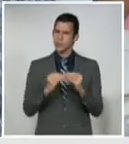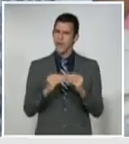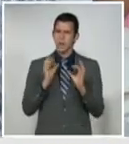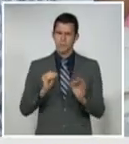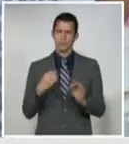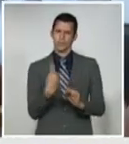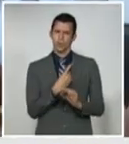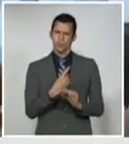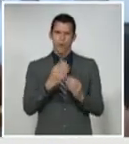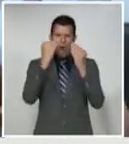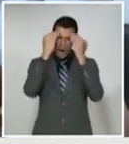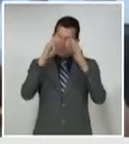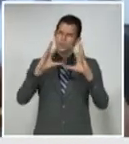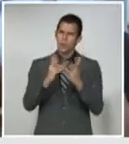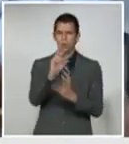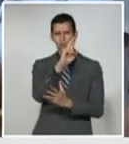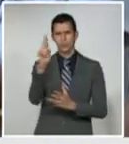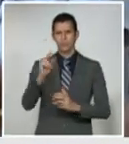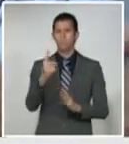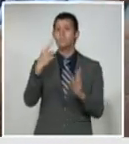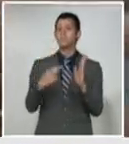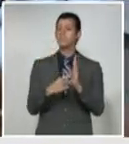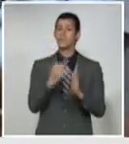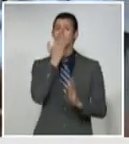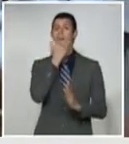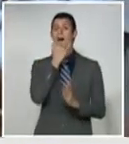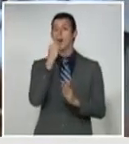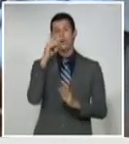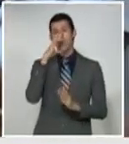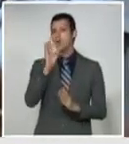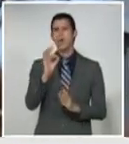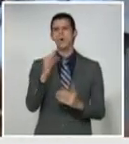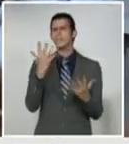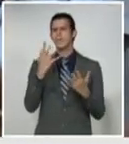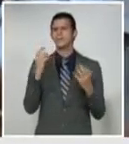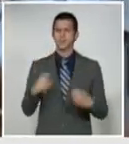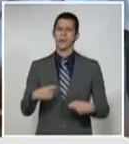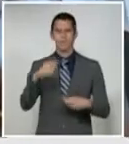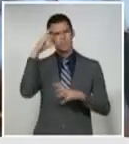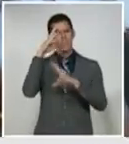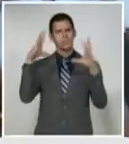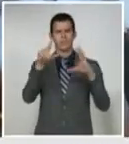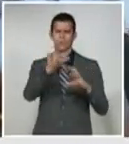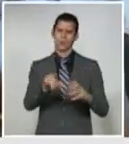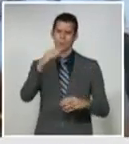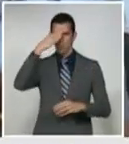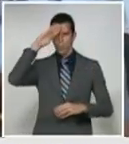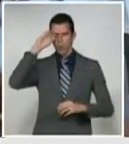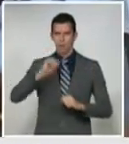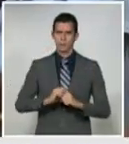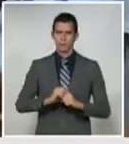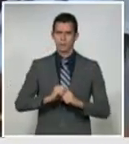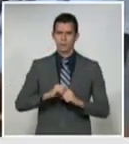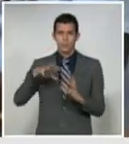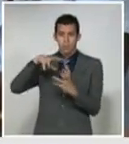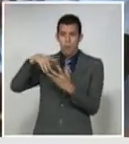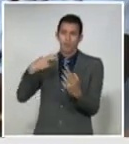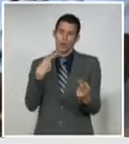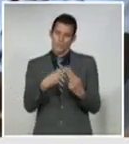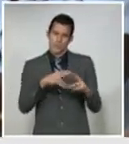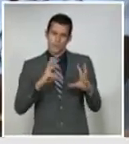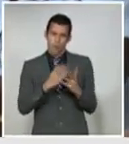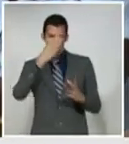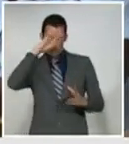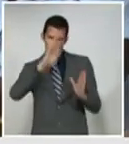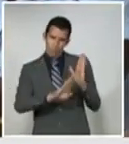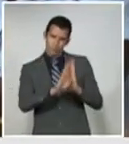pueden equivocar son los científicos cubanos, porque entonces el mundo entero está enfocado en esto. Entonces, ¿estás feliz hoy?